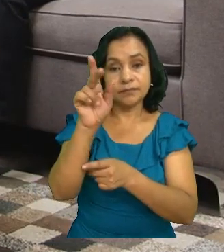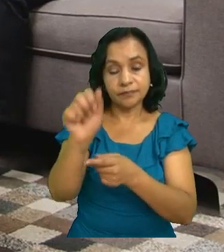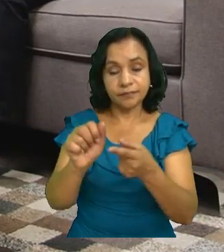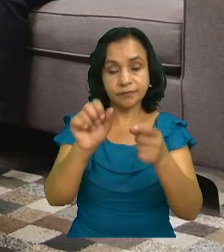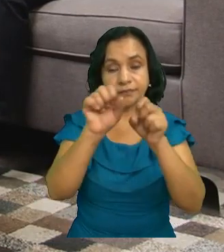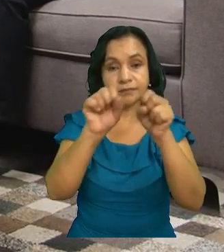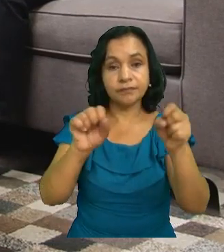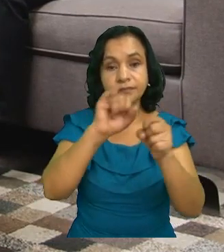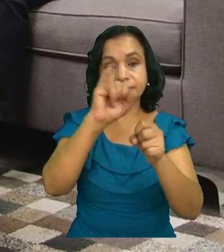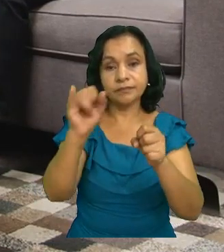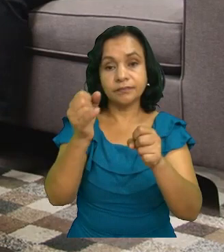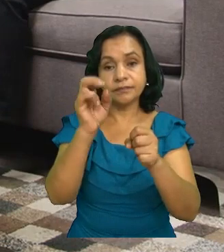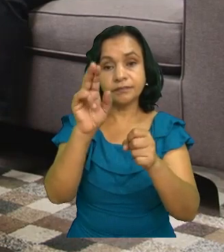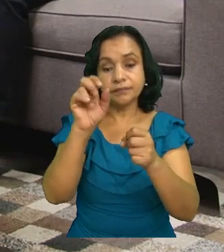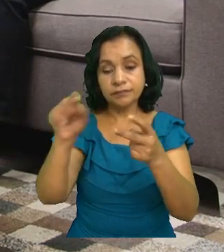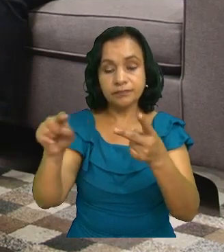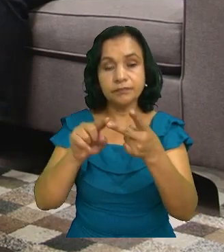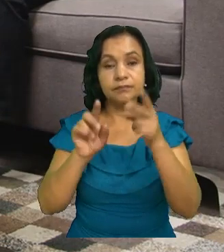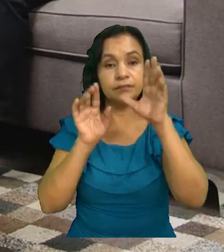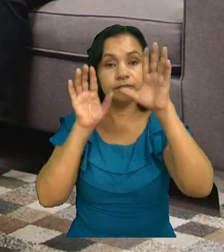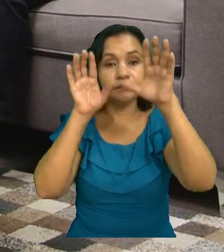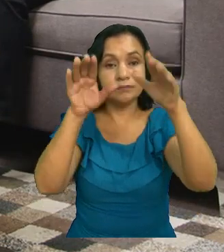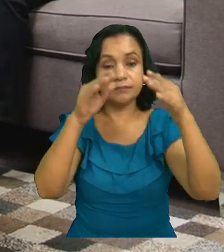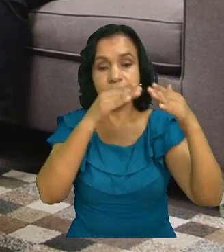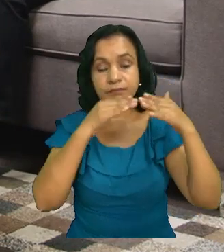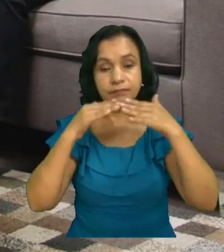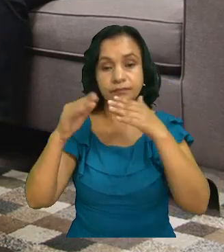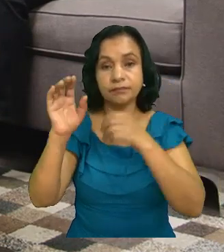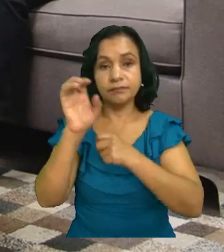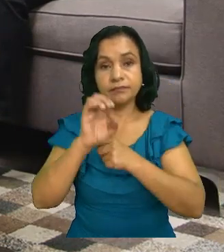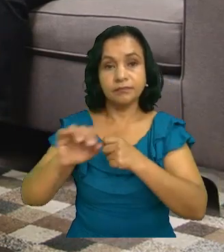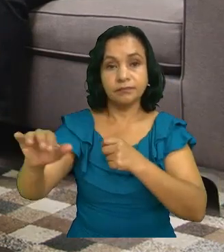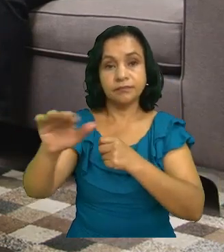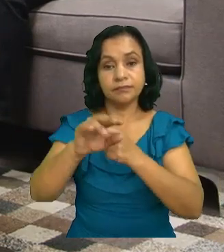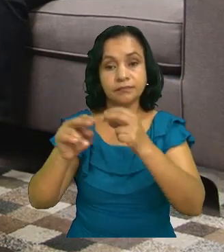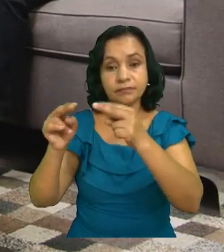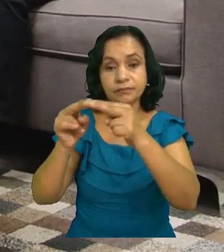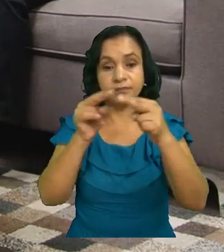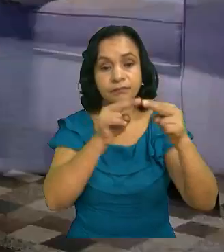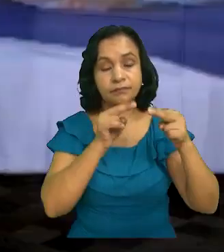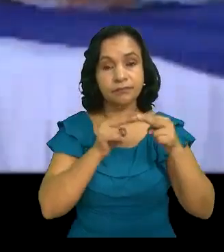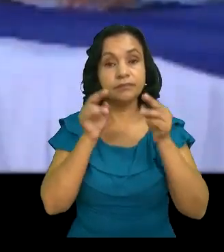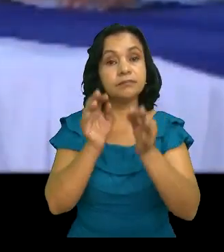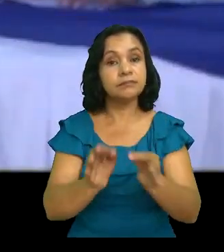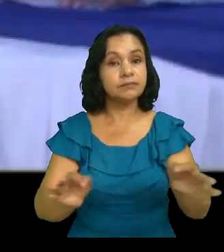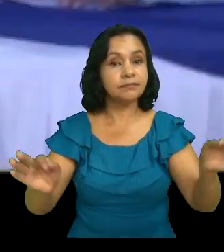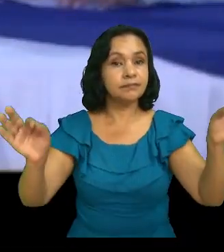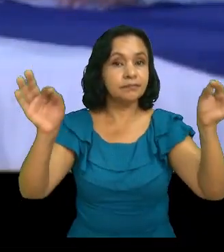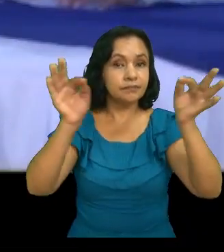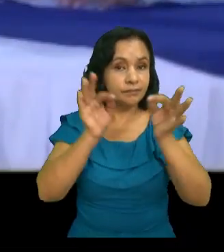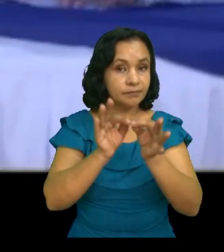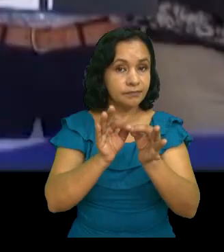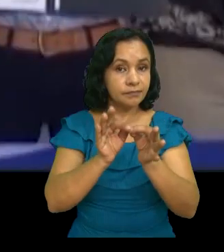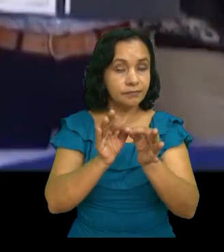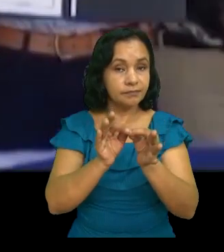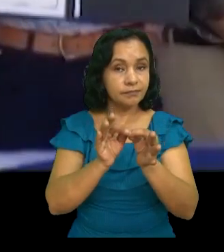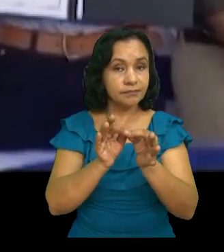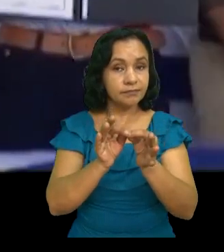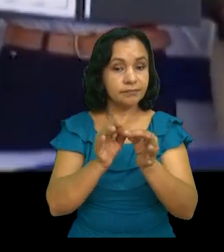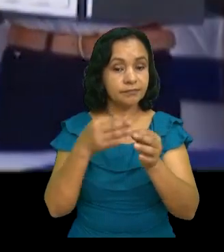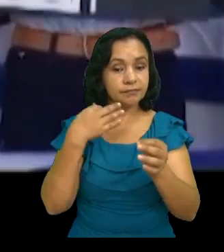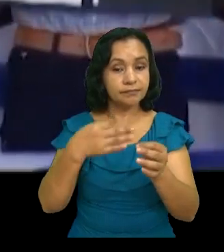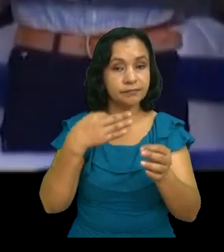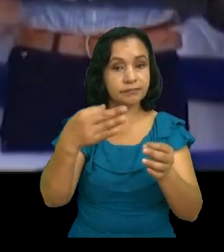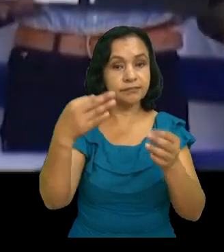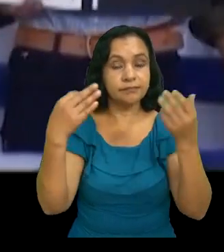León y Estelí resultan, digamos, muy importantes. Claro. Para cualquier condición que se